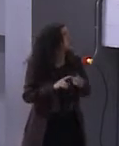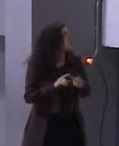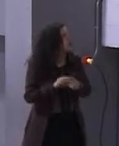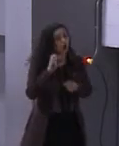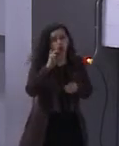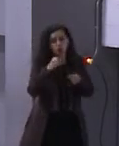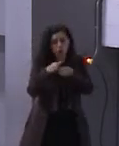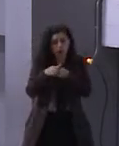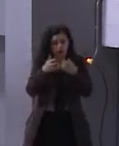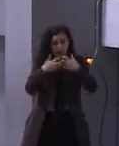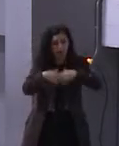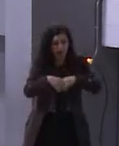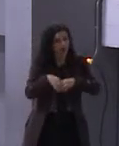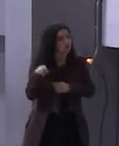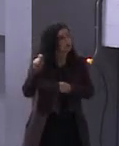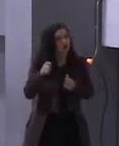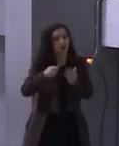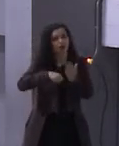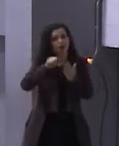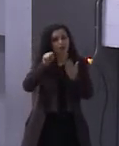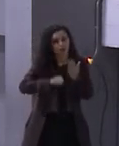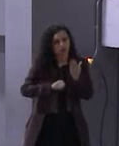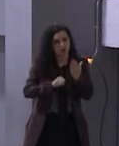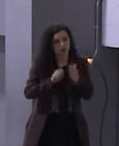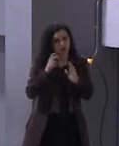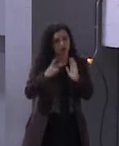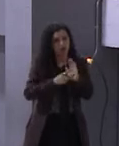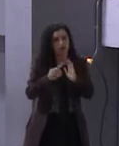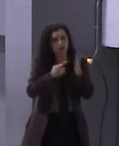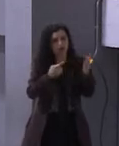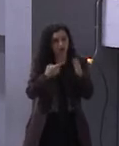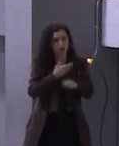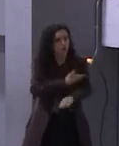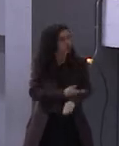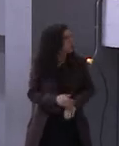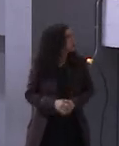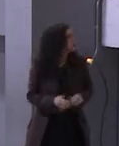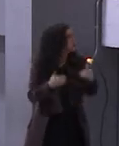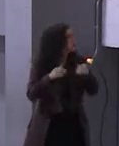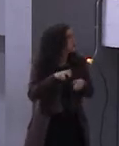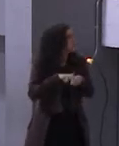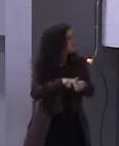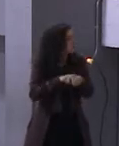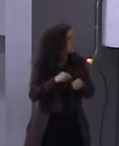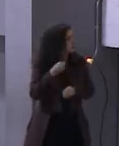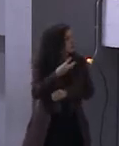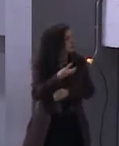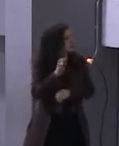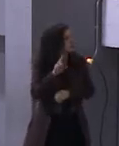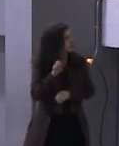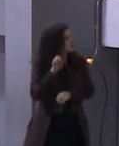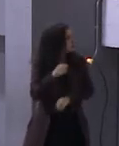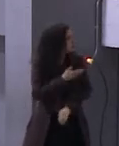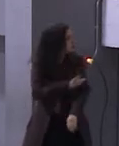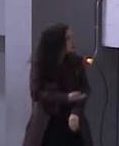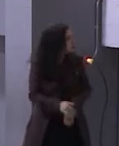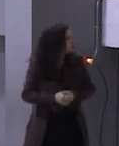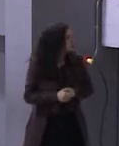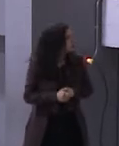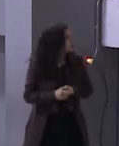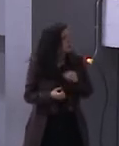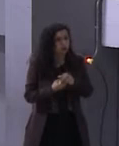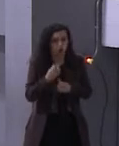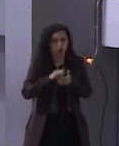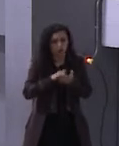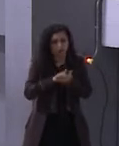8 cooperativas que financian acreditación y autoevaluación, 2.600 millones de pesos, el bus son 363 millones de pesos, producción de